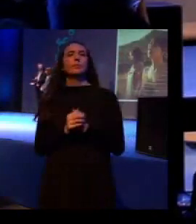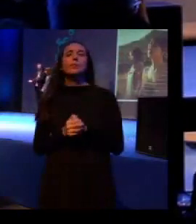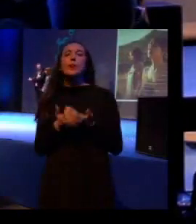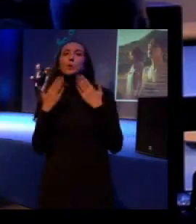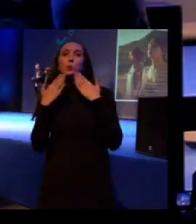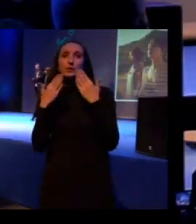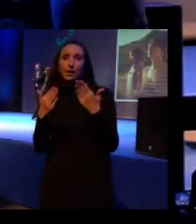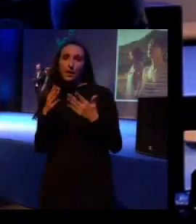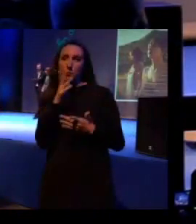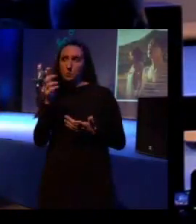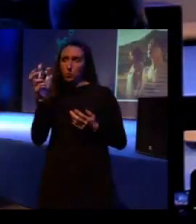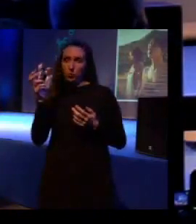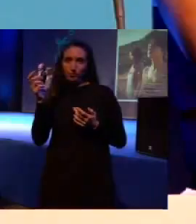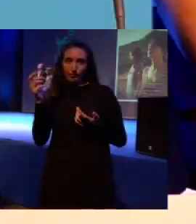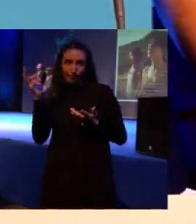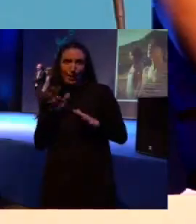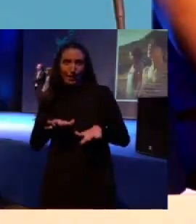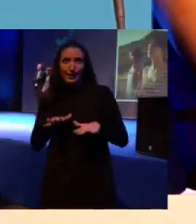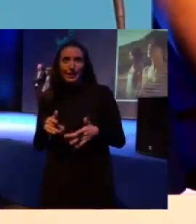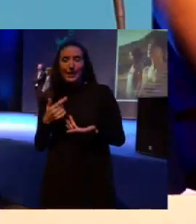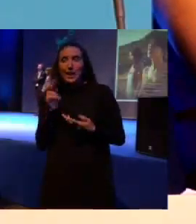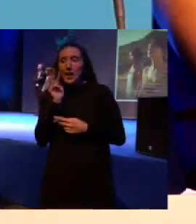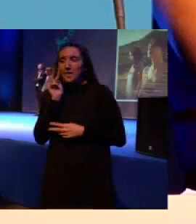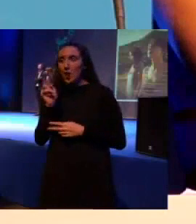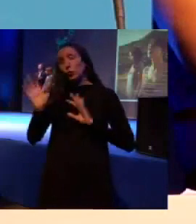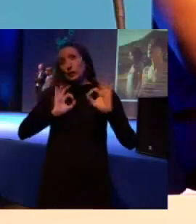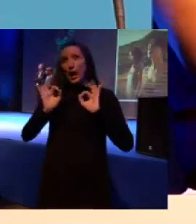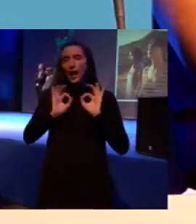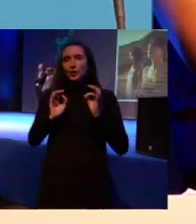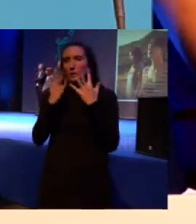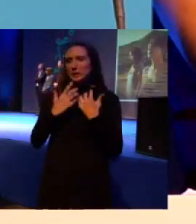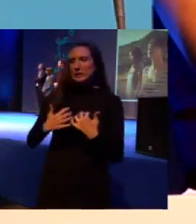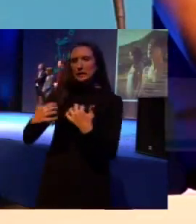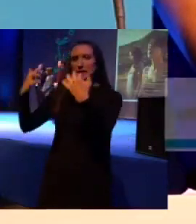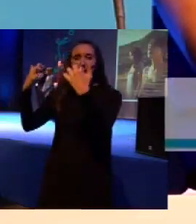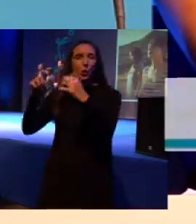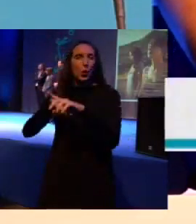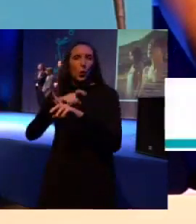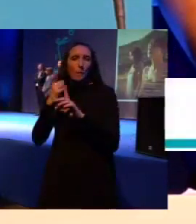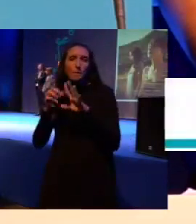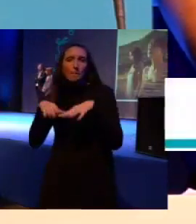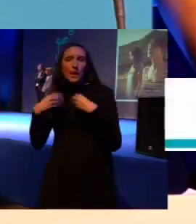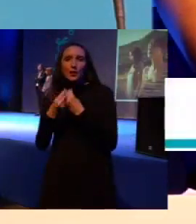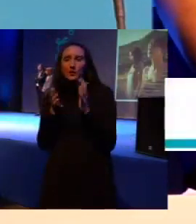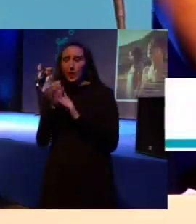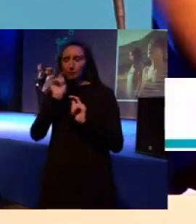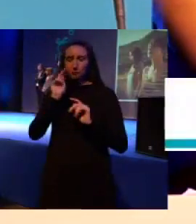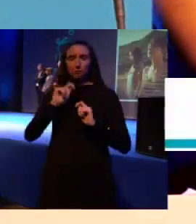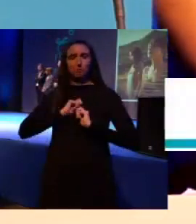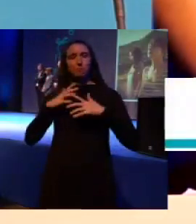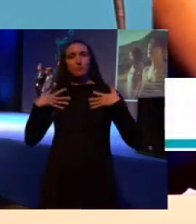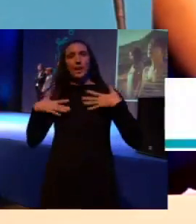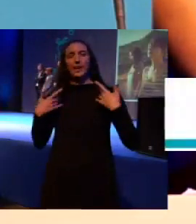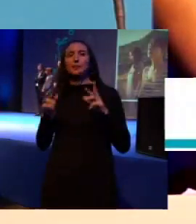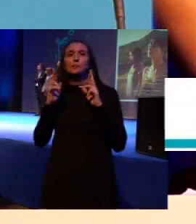Muchas gracias por estar aquí. Ver un cine, teatro lleno, es siempre llena de alegría. Espero que disfrutéis